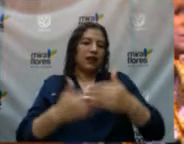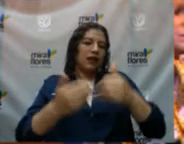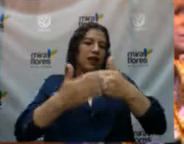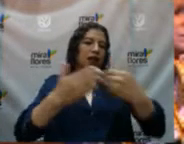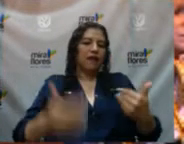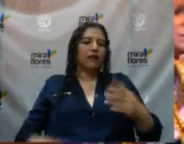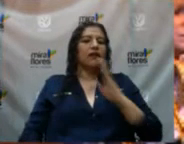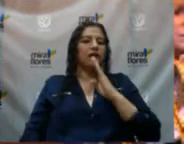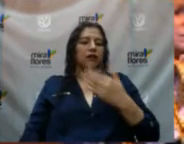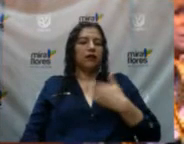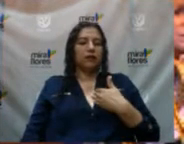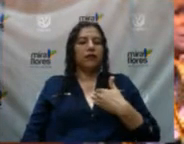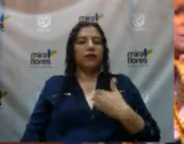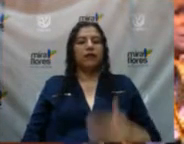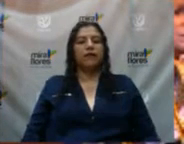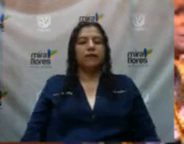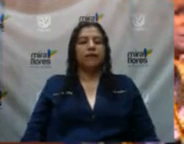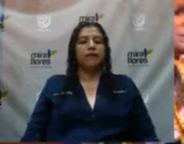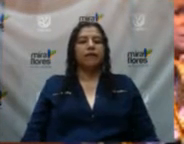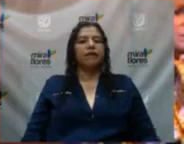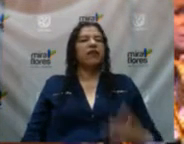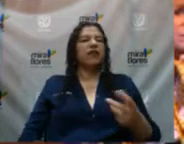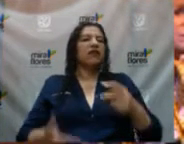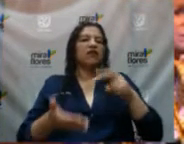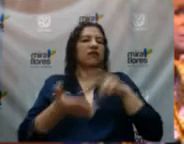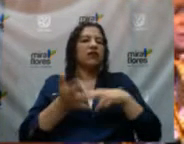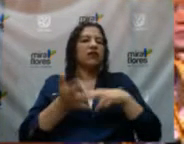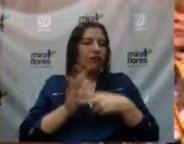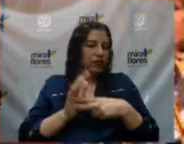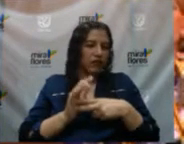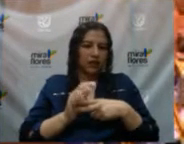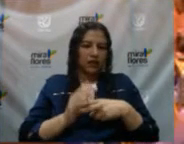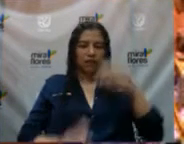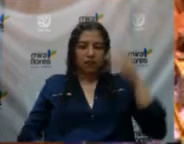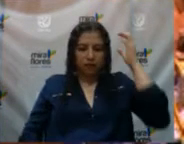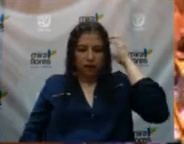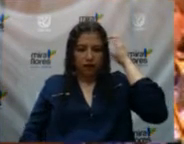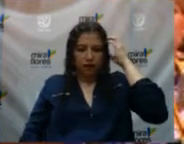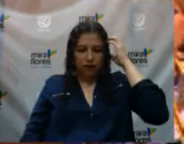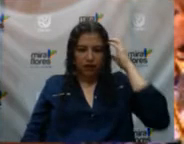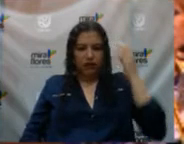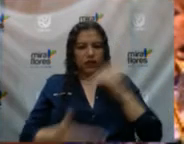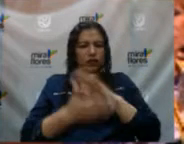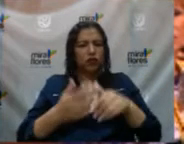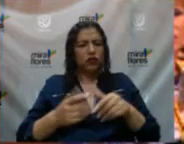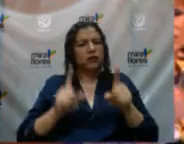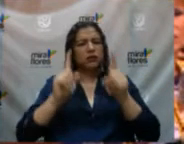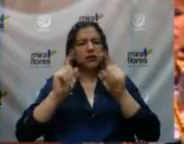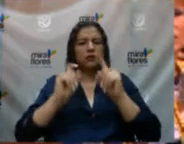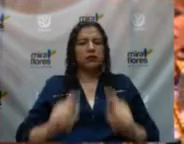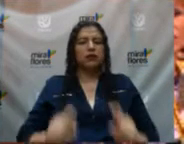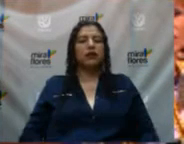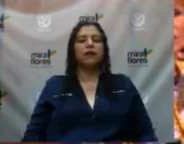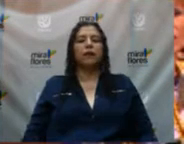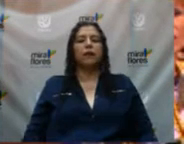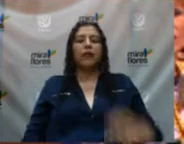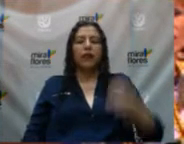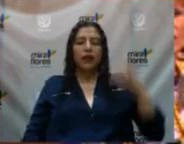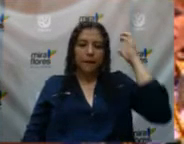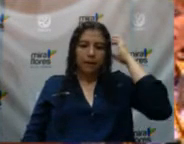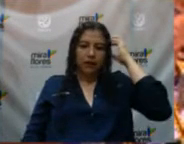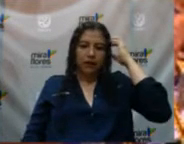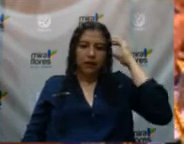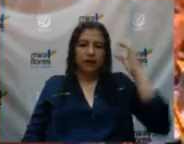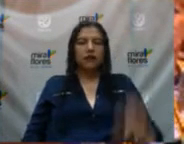palabra. ¿Qué es Miraflores? Es la pregunta que tenemos que hacernos. Miraflores es